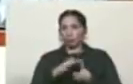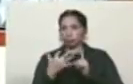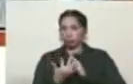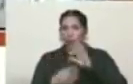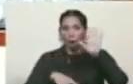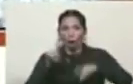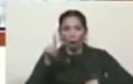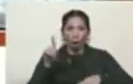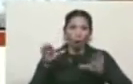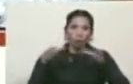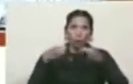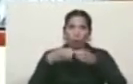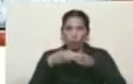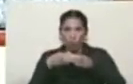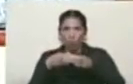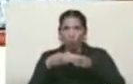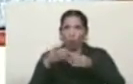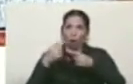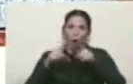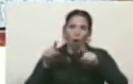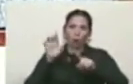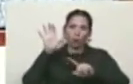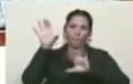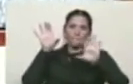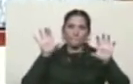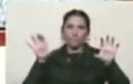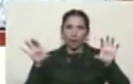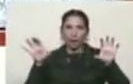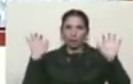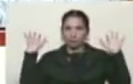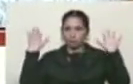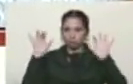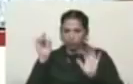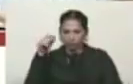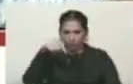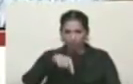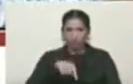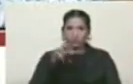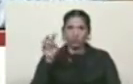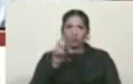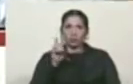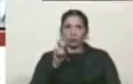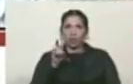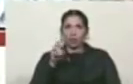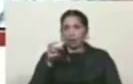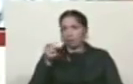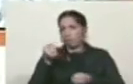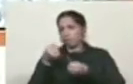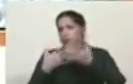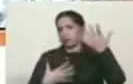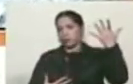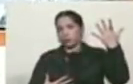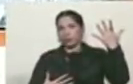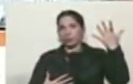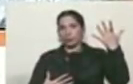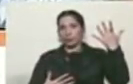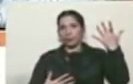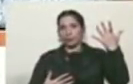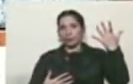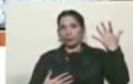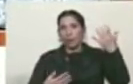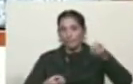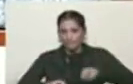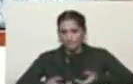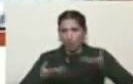agrupaciones extranjeras que participan de este festival internacional, y son numerosas las salas que estarán a la disposición del